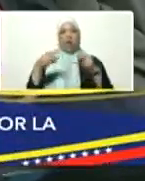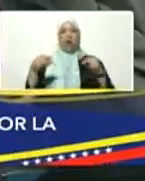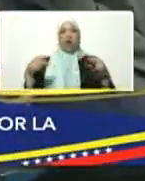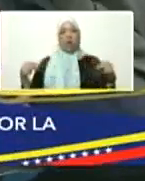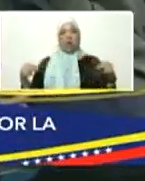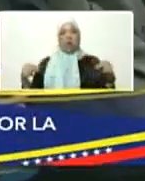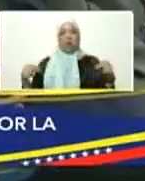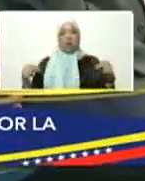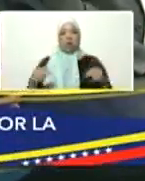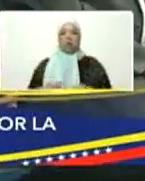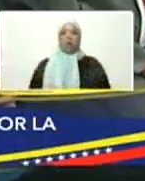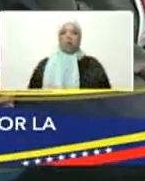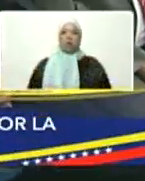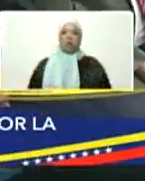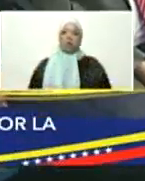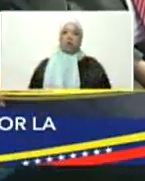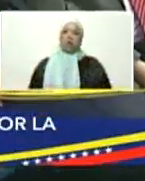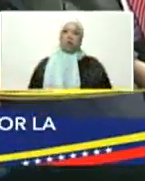el pulso,